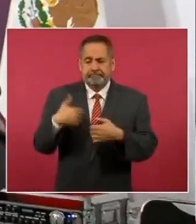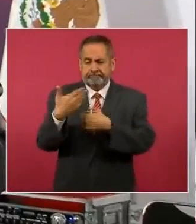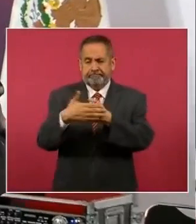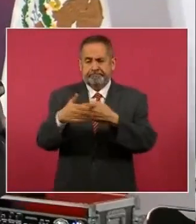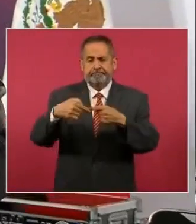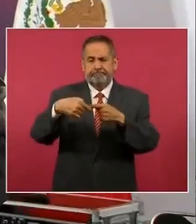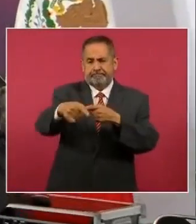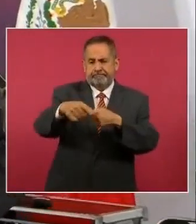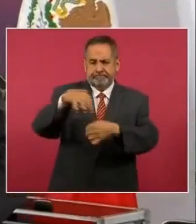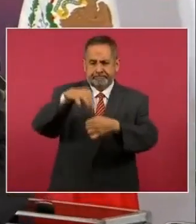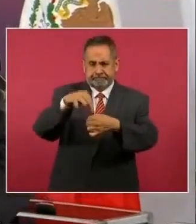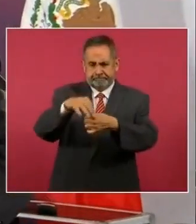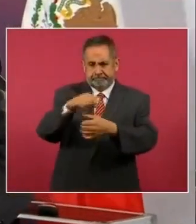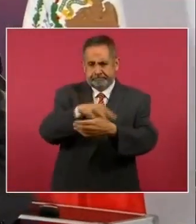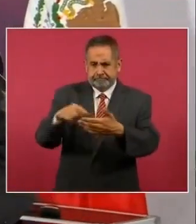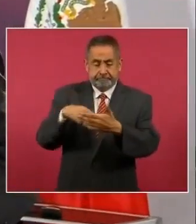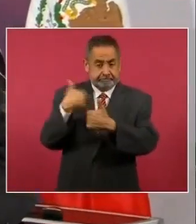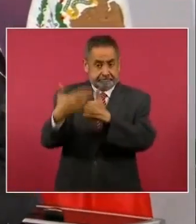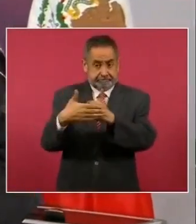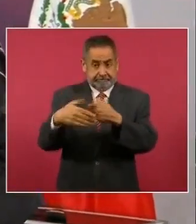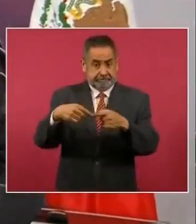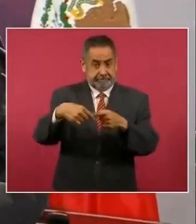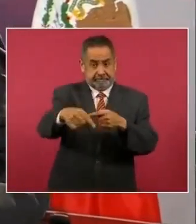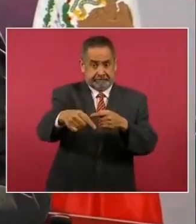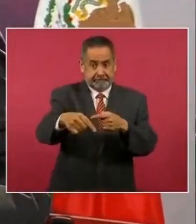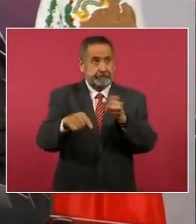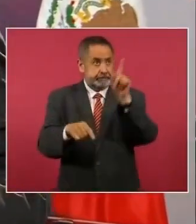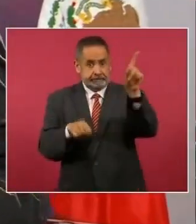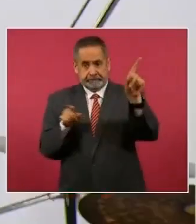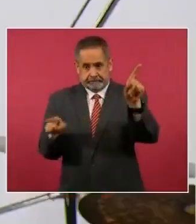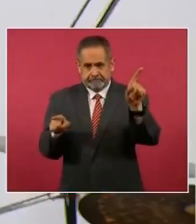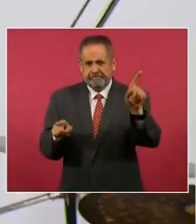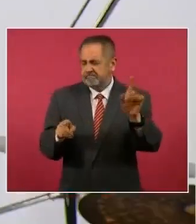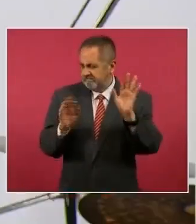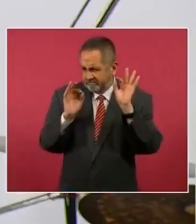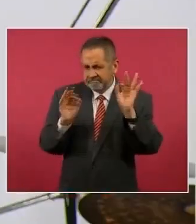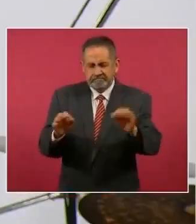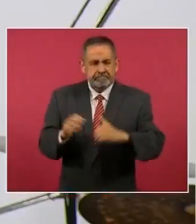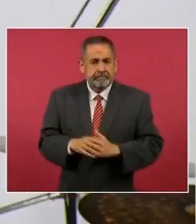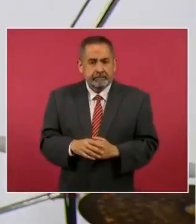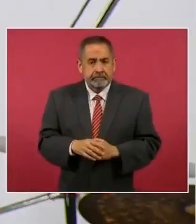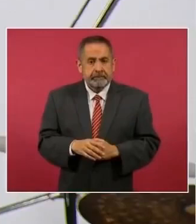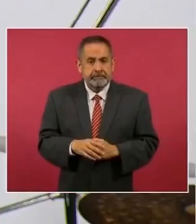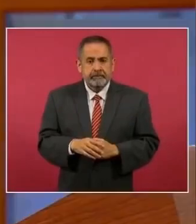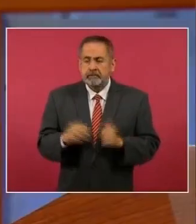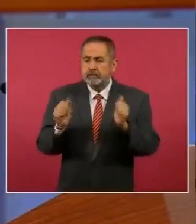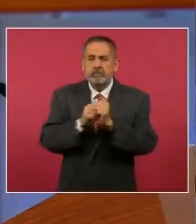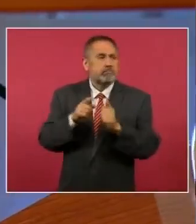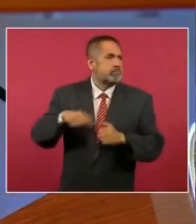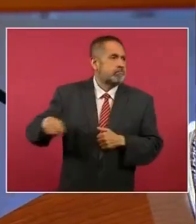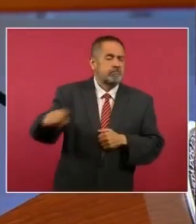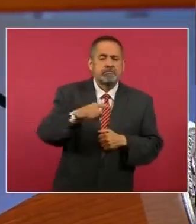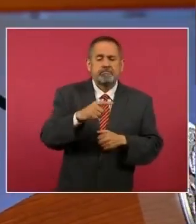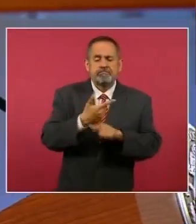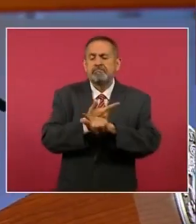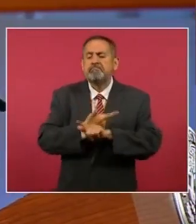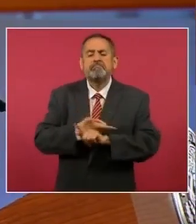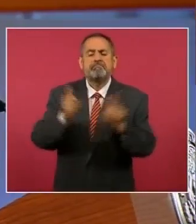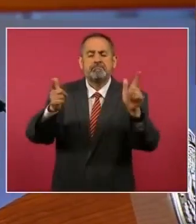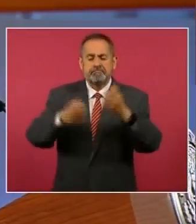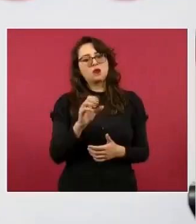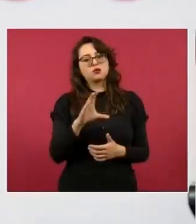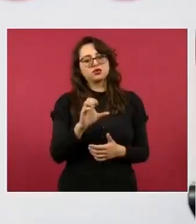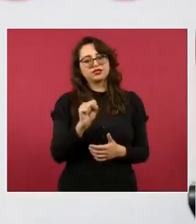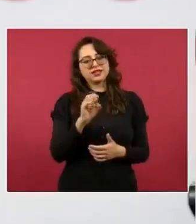de los mensajes centrales, que persisten casos de corrupción, que persiste la impunidad, como lo acabamos de escuchar en voz de